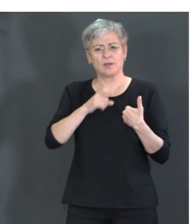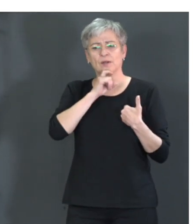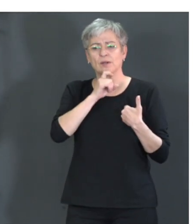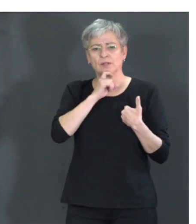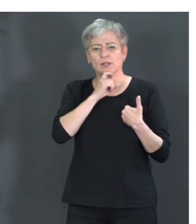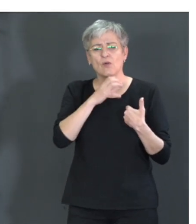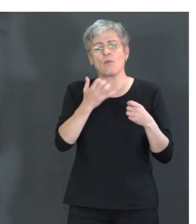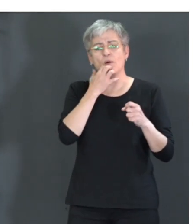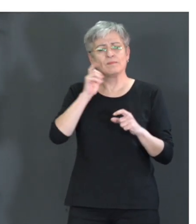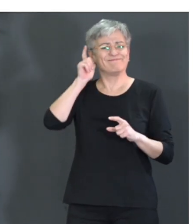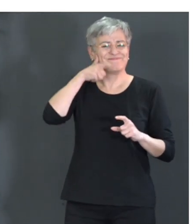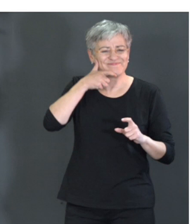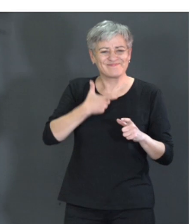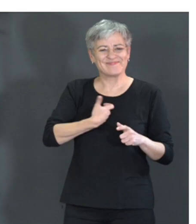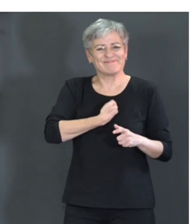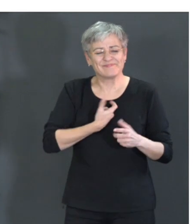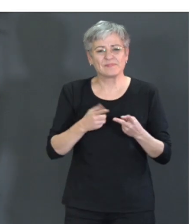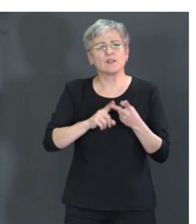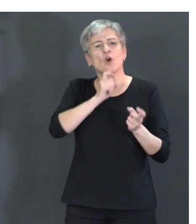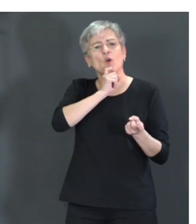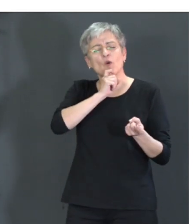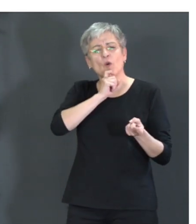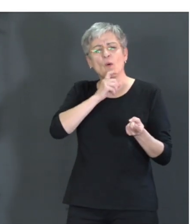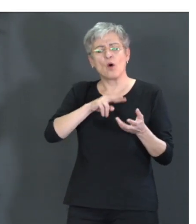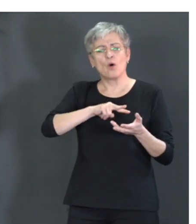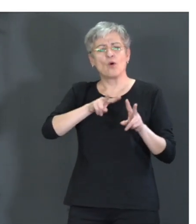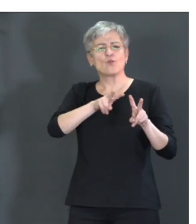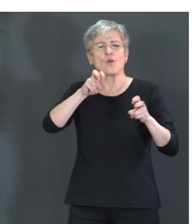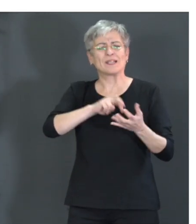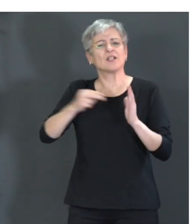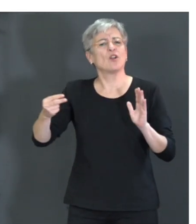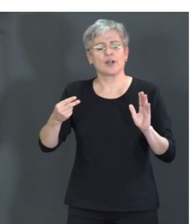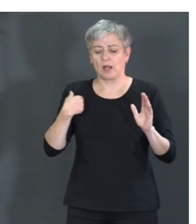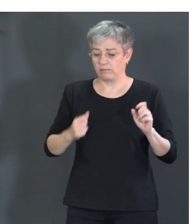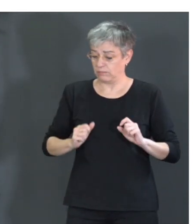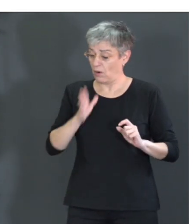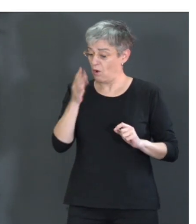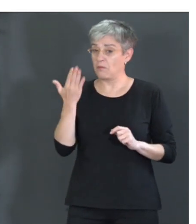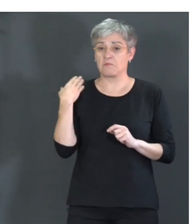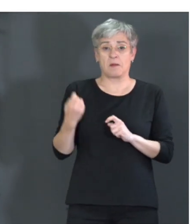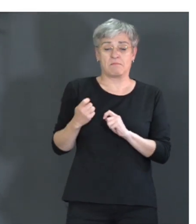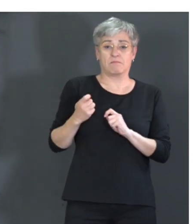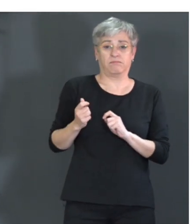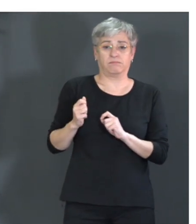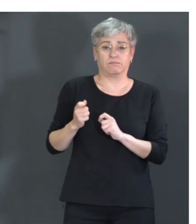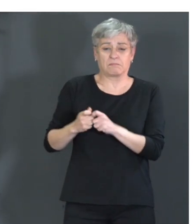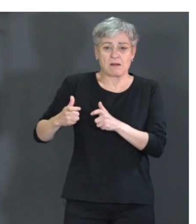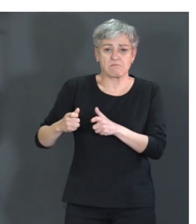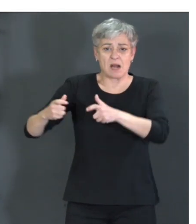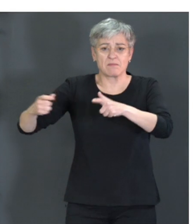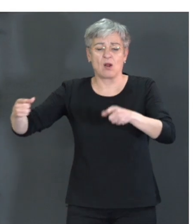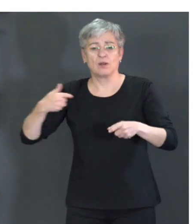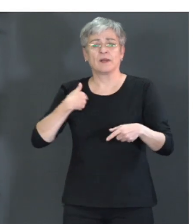de teleasistencia, aplicando pues todas estas nuevas tecnologías que empezaban a aparecer, con sistemas